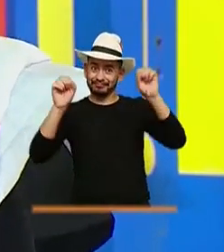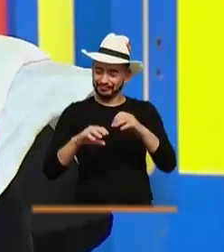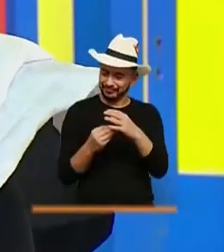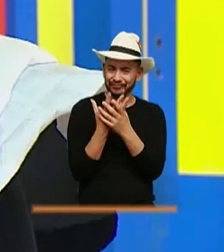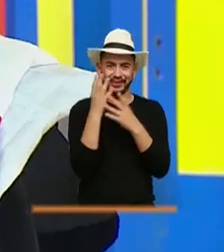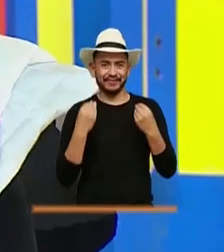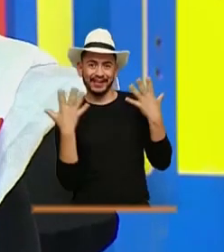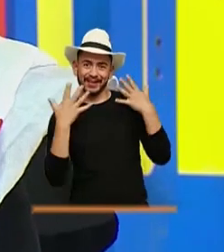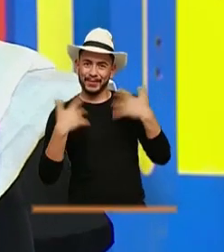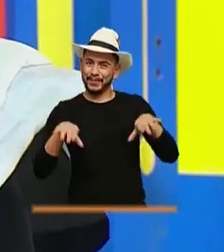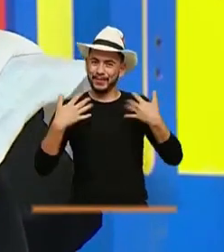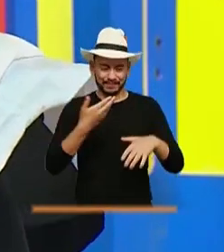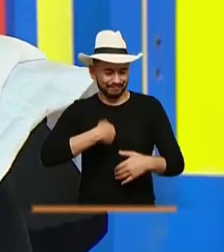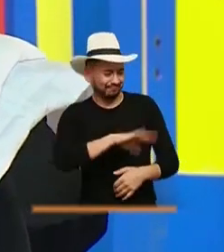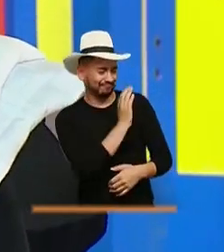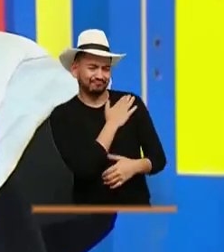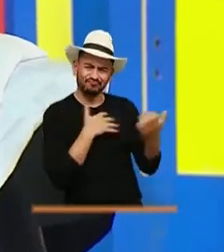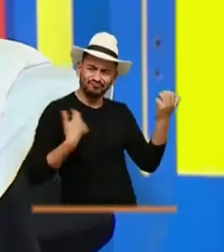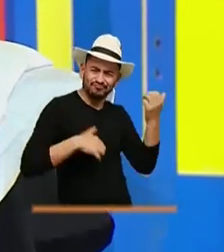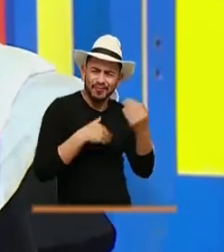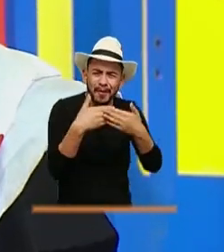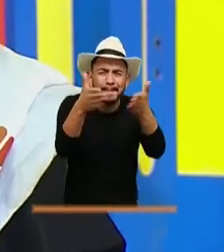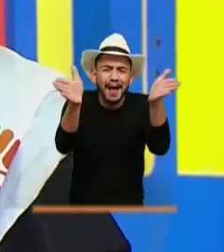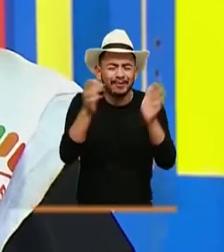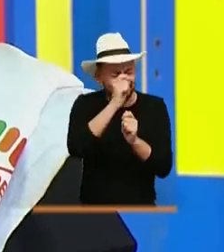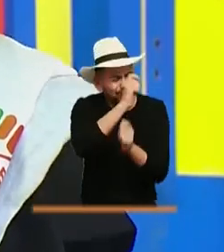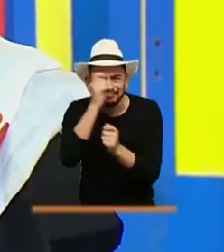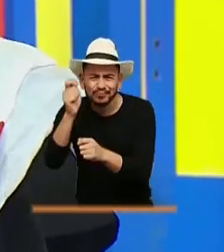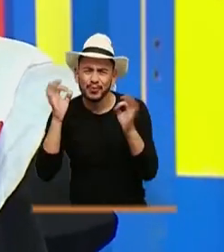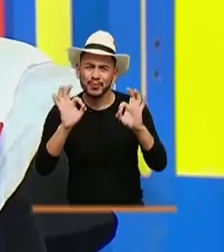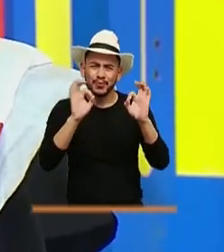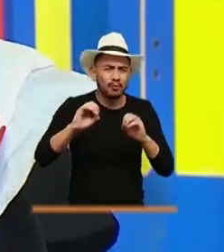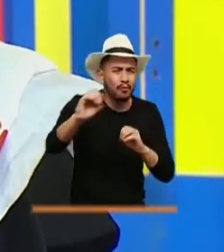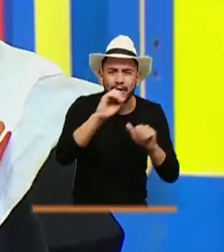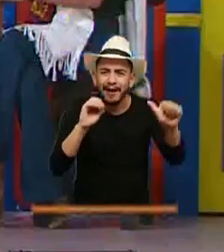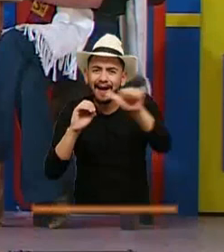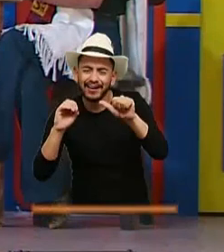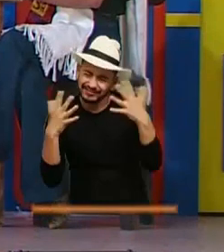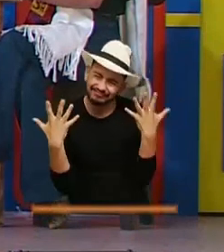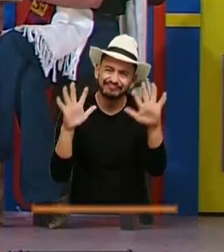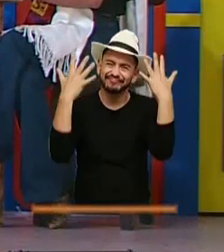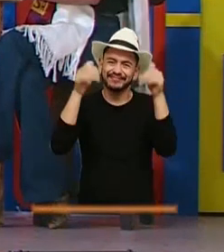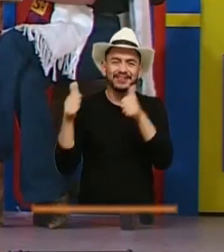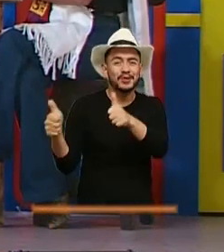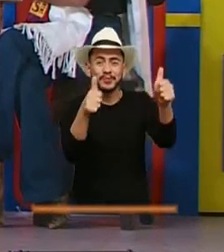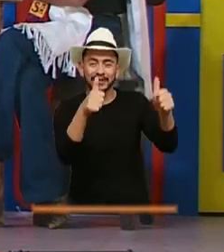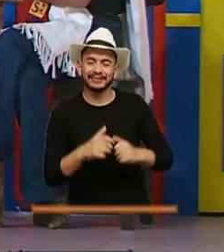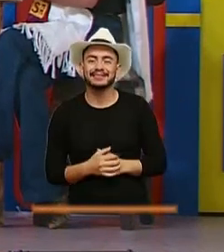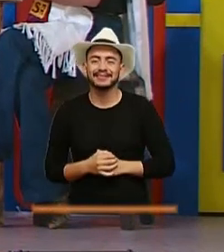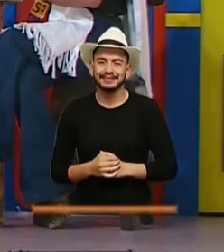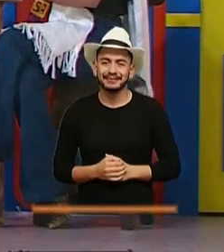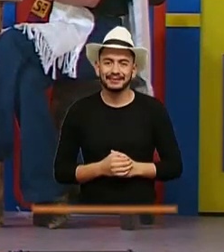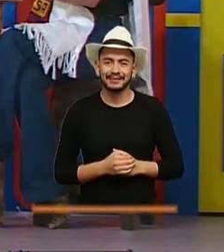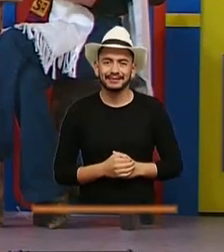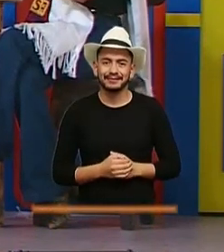el talento de estos hombres y mujeres, por supuesto, porque también hay mujeres en la trova hasta sus hogares. Bueno, vamos entonces con la